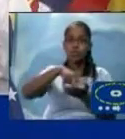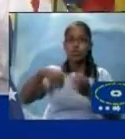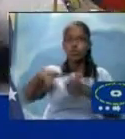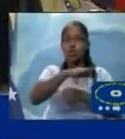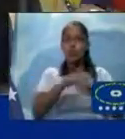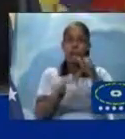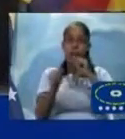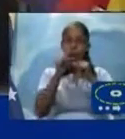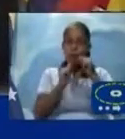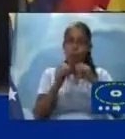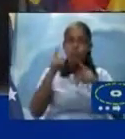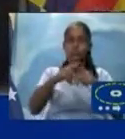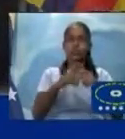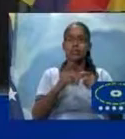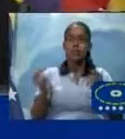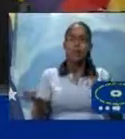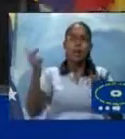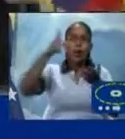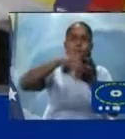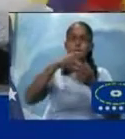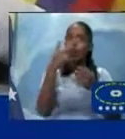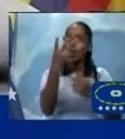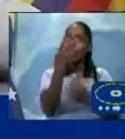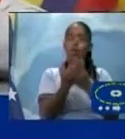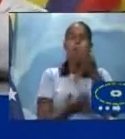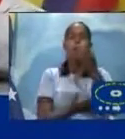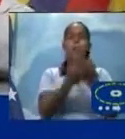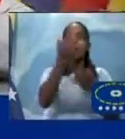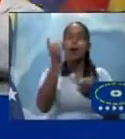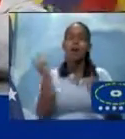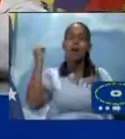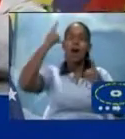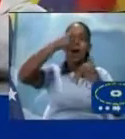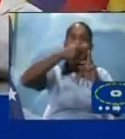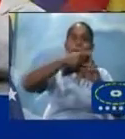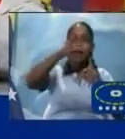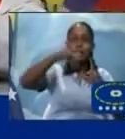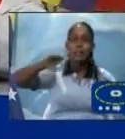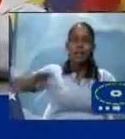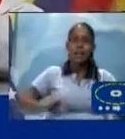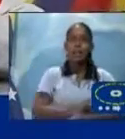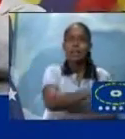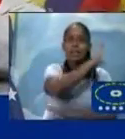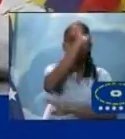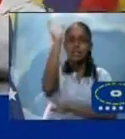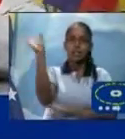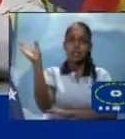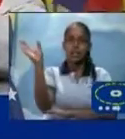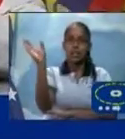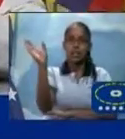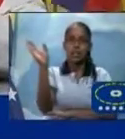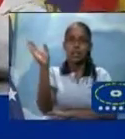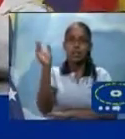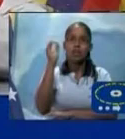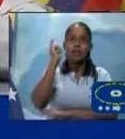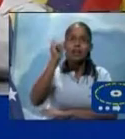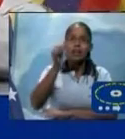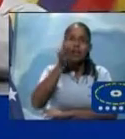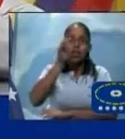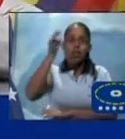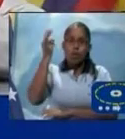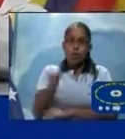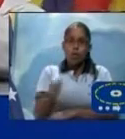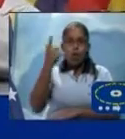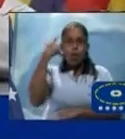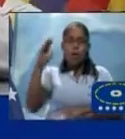agua. Y levantó las dos manos hacia el cielo. Y juró